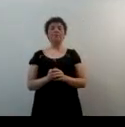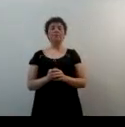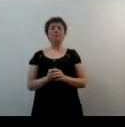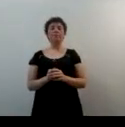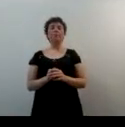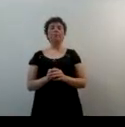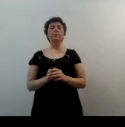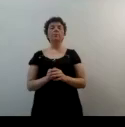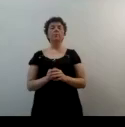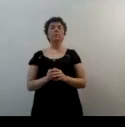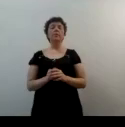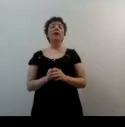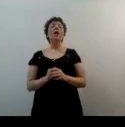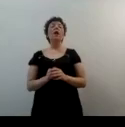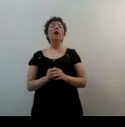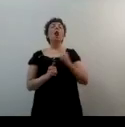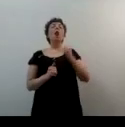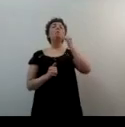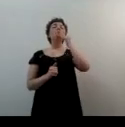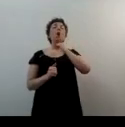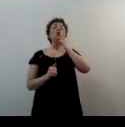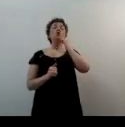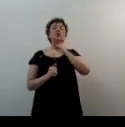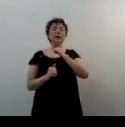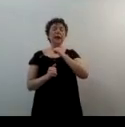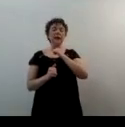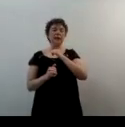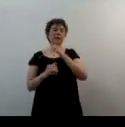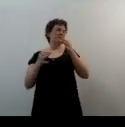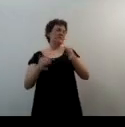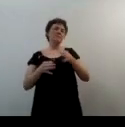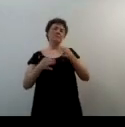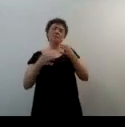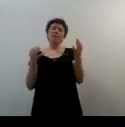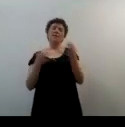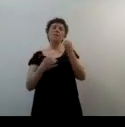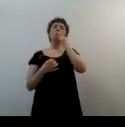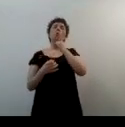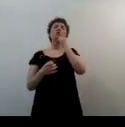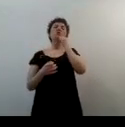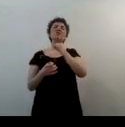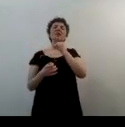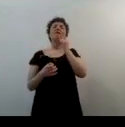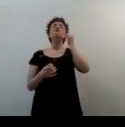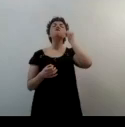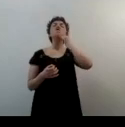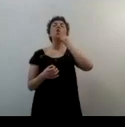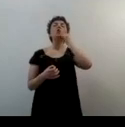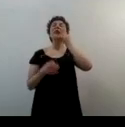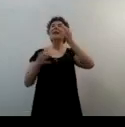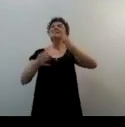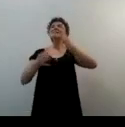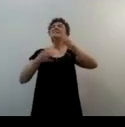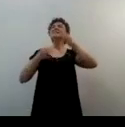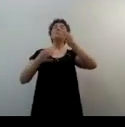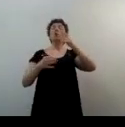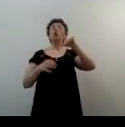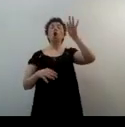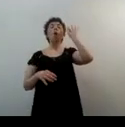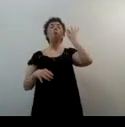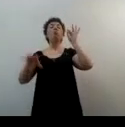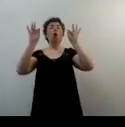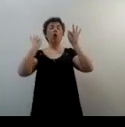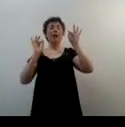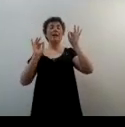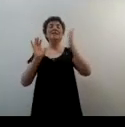el postre, que podéis intuir que esto siempre tiene que haber un postre de fruta, pues no, es opcional. Lo que se refiere es al consumo de